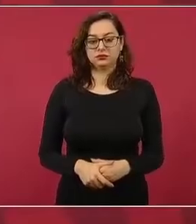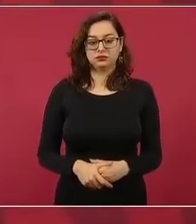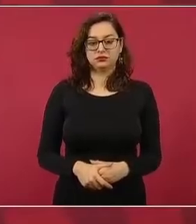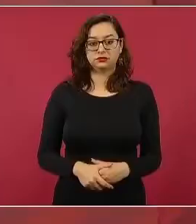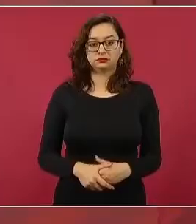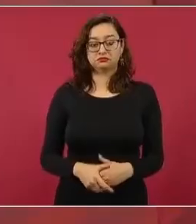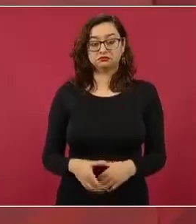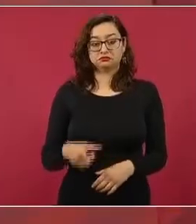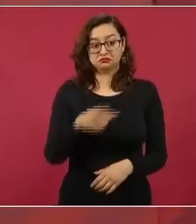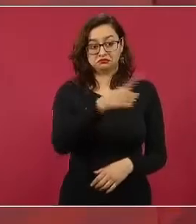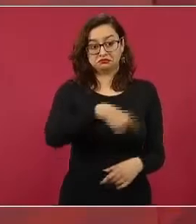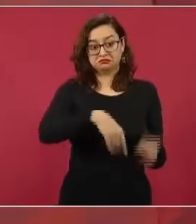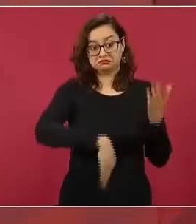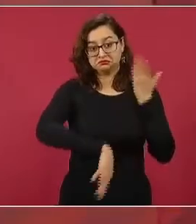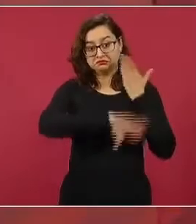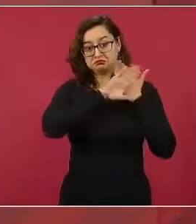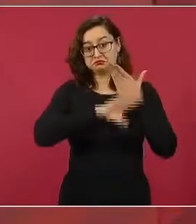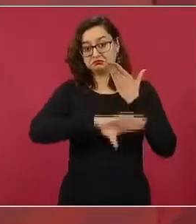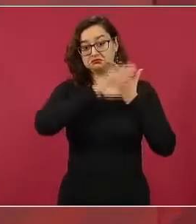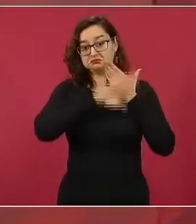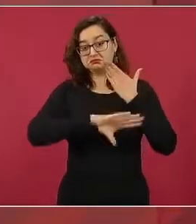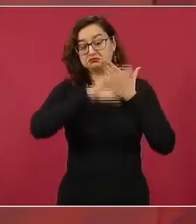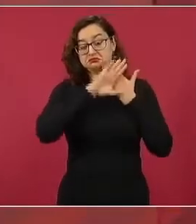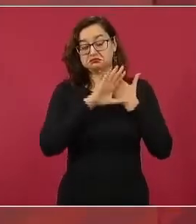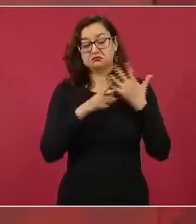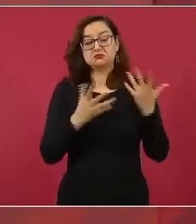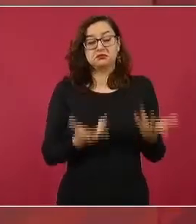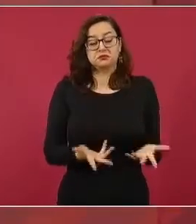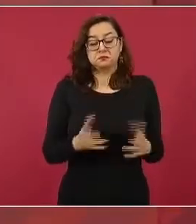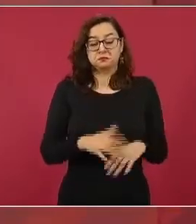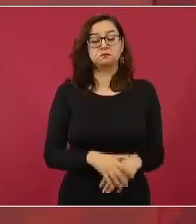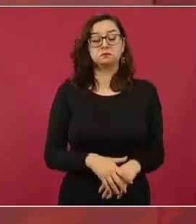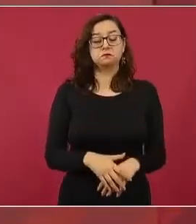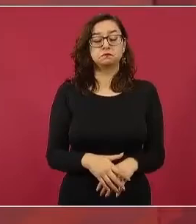que por la campaña, ¿no?, de medios